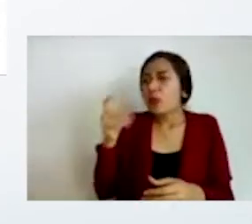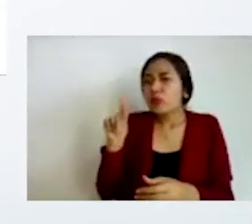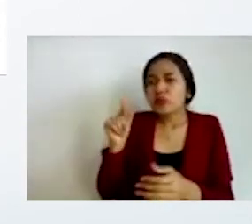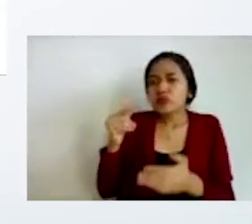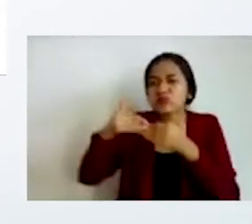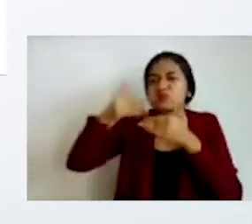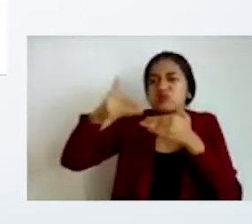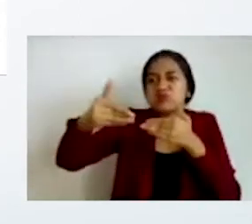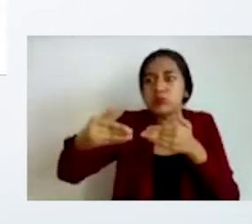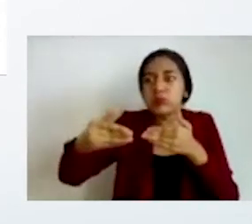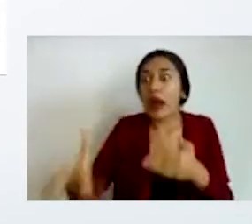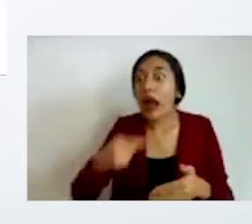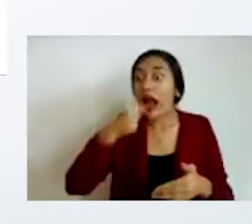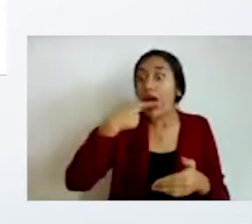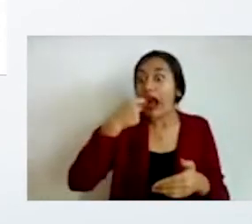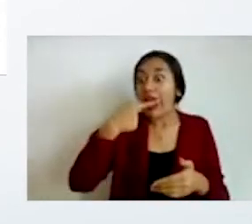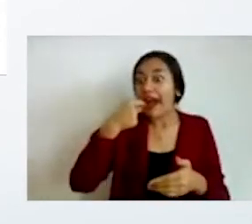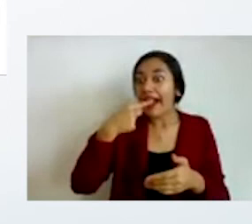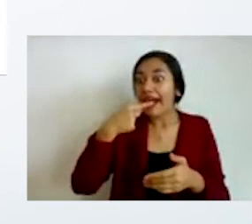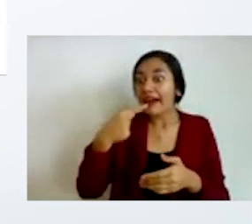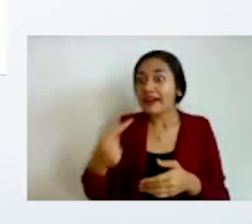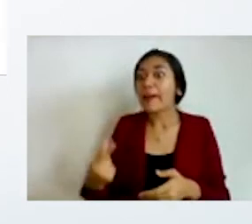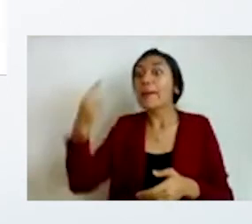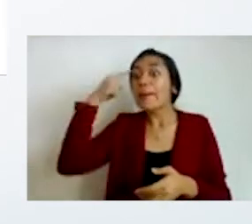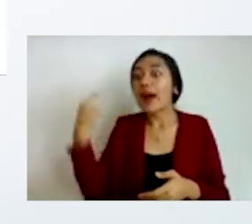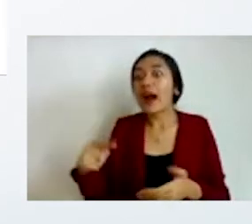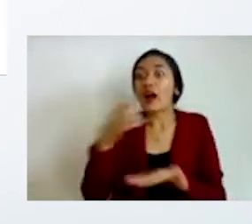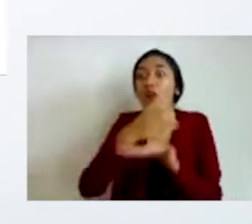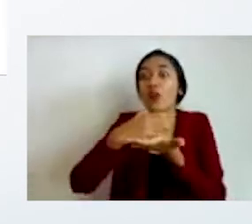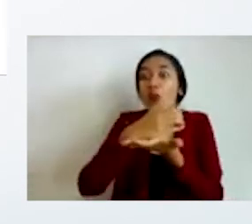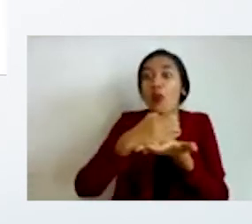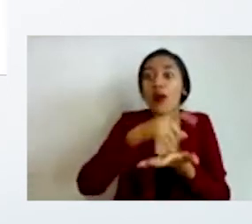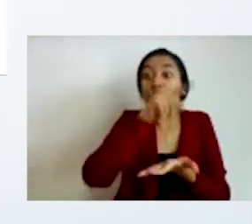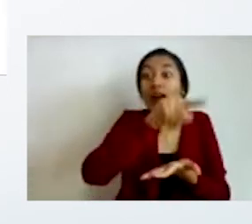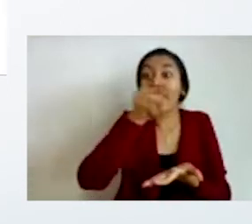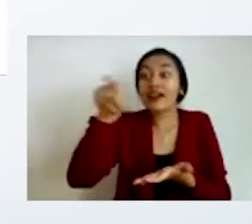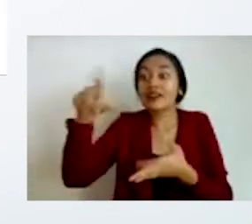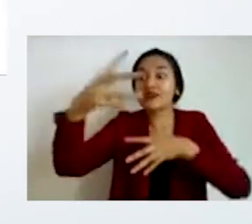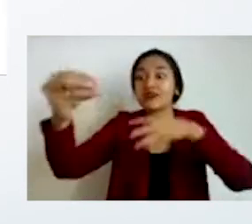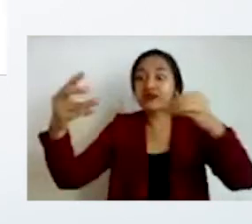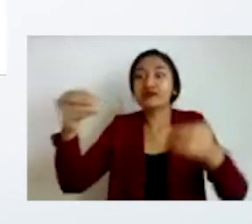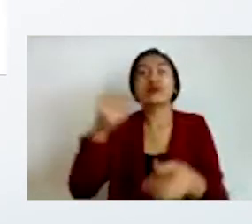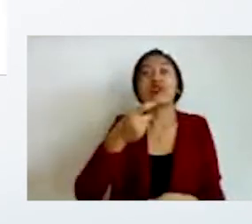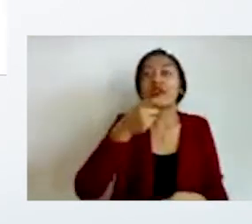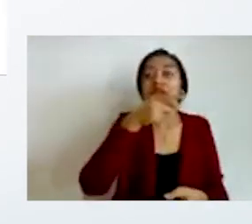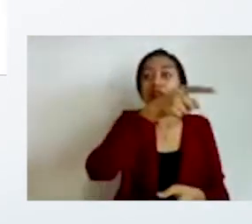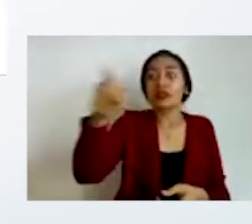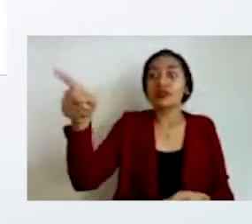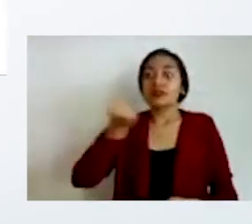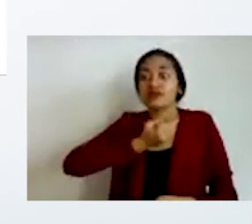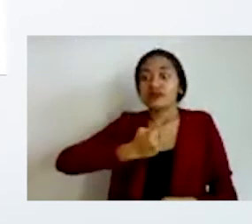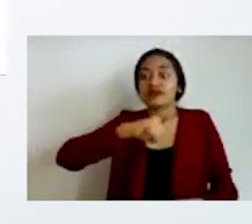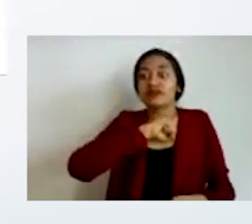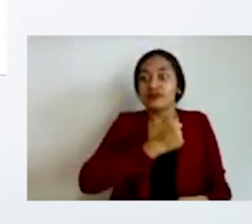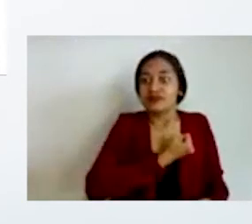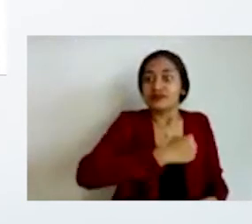que podía curar a los infectados. Y la disponibilidad y administración de oseltamivir fue